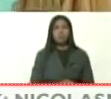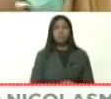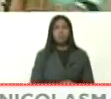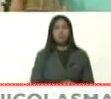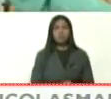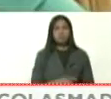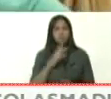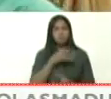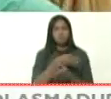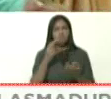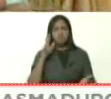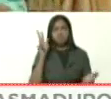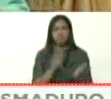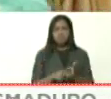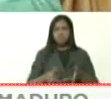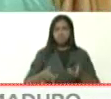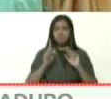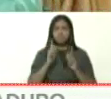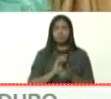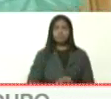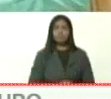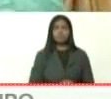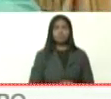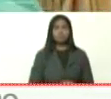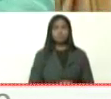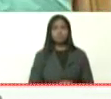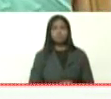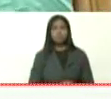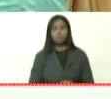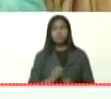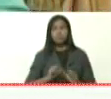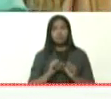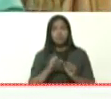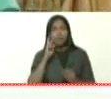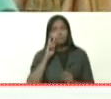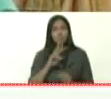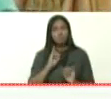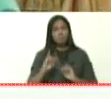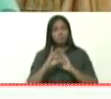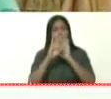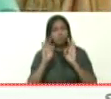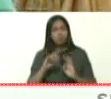Correcto. Correcto. Cúmplase, pues. Que seguir